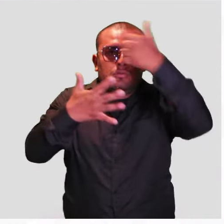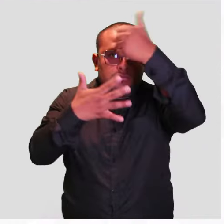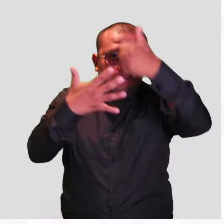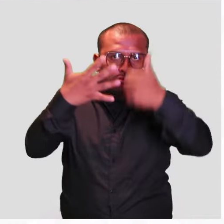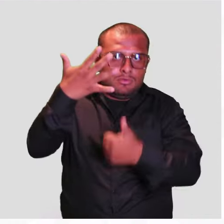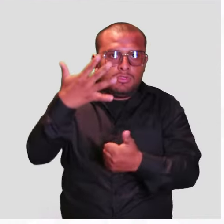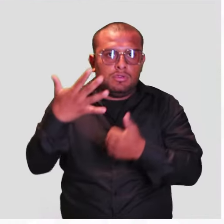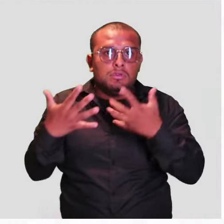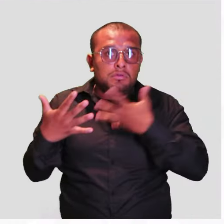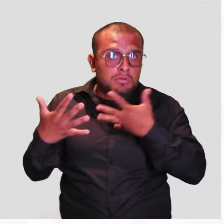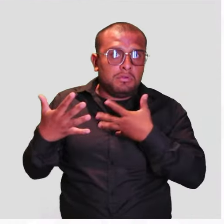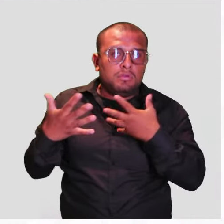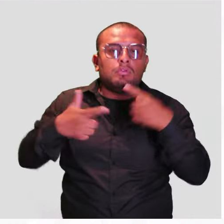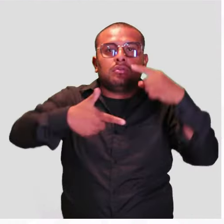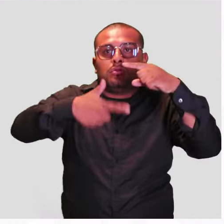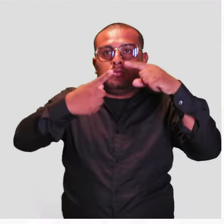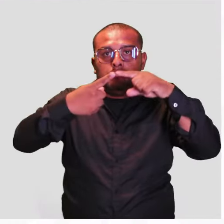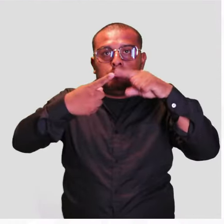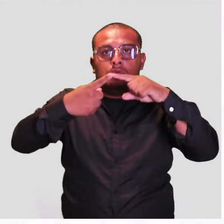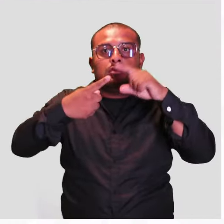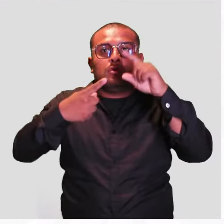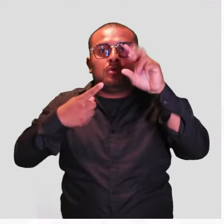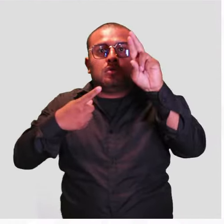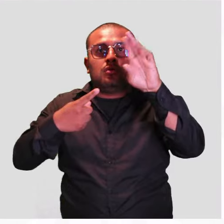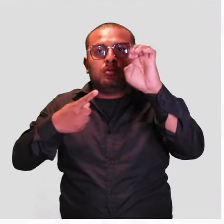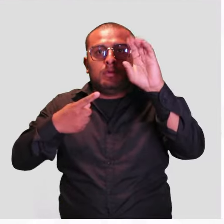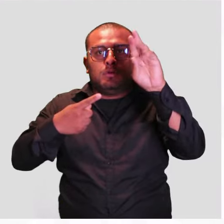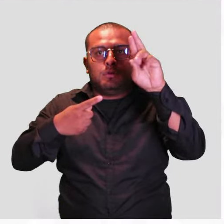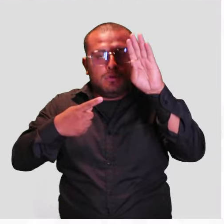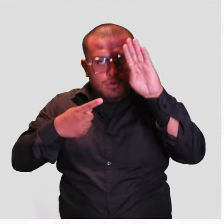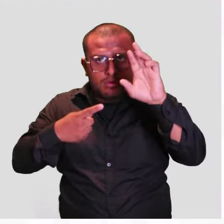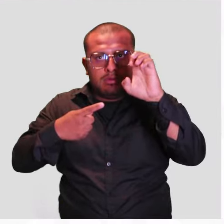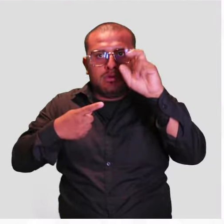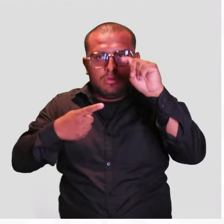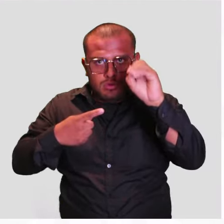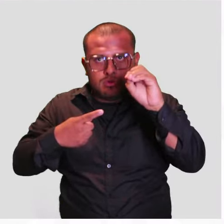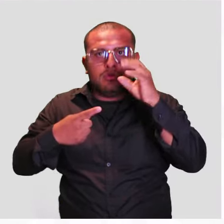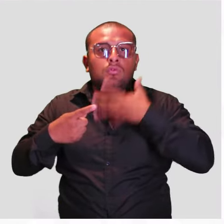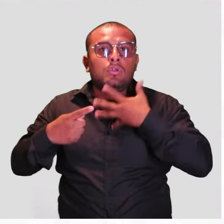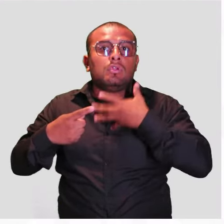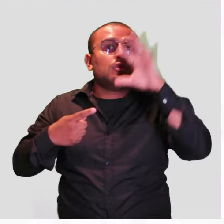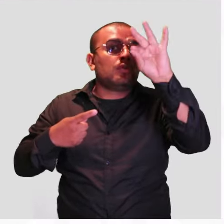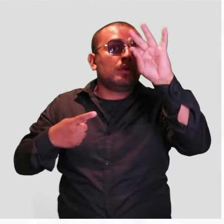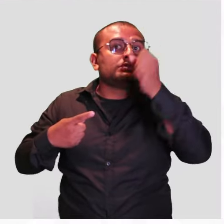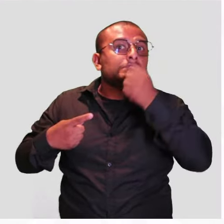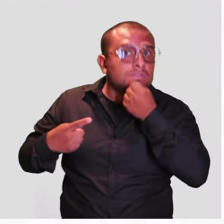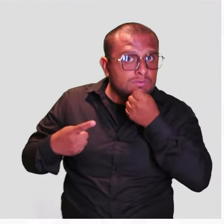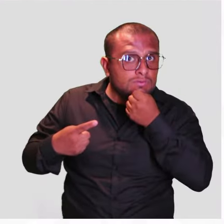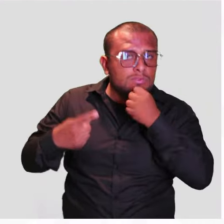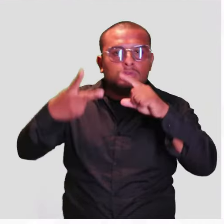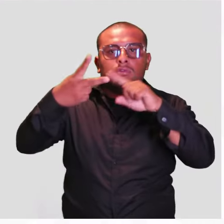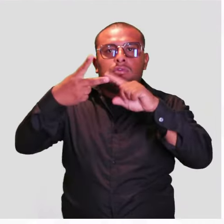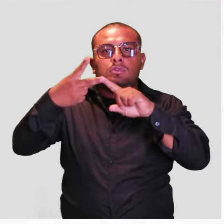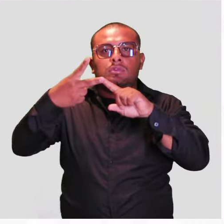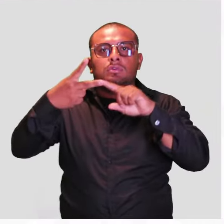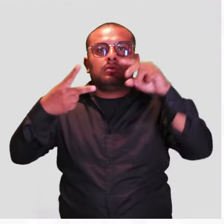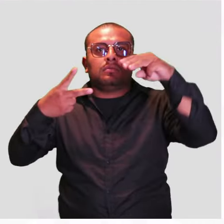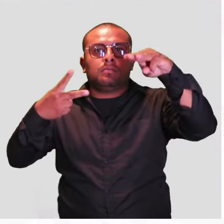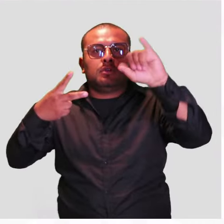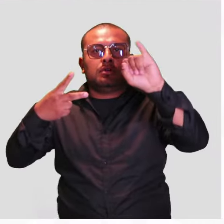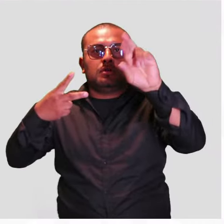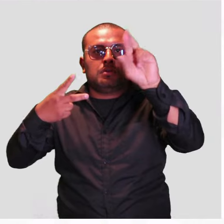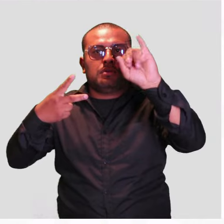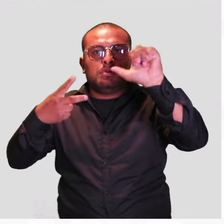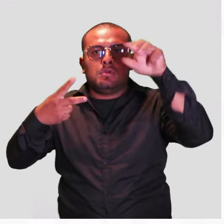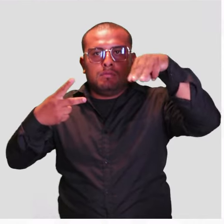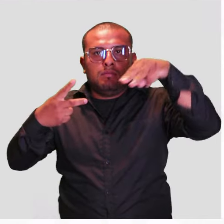de tiempo. El candidato Roberto Carlos Cabrera Valencia, le restan 49. Candidata Miriam, ha agotado ya